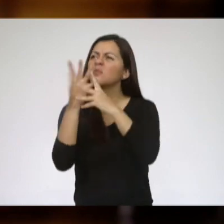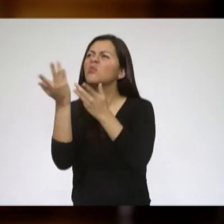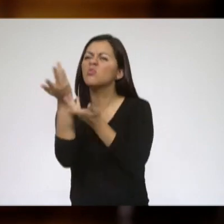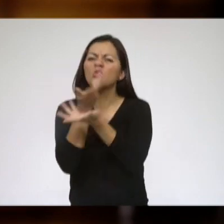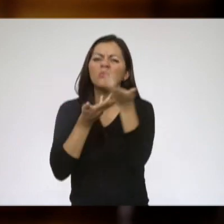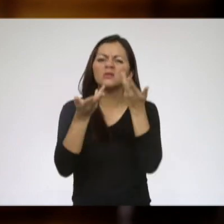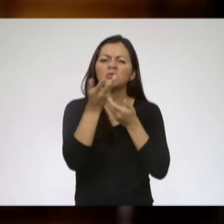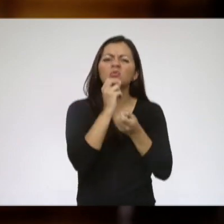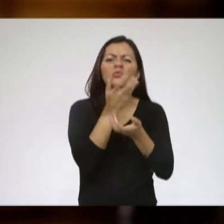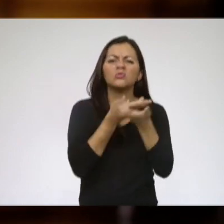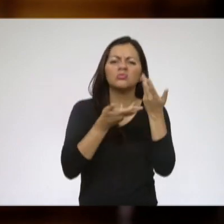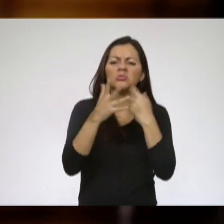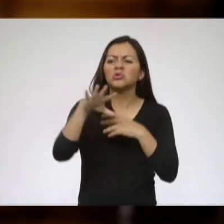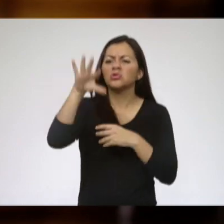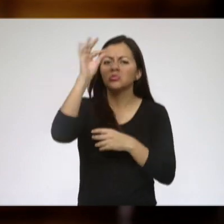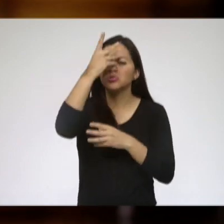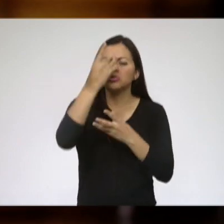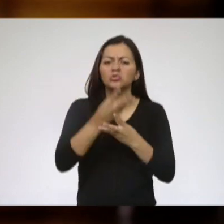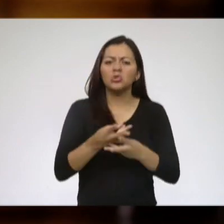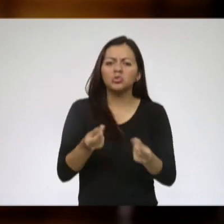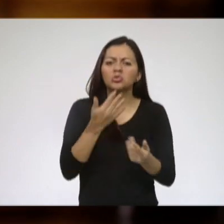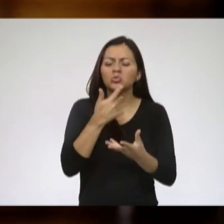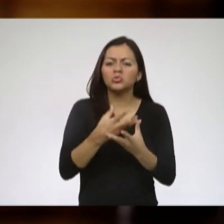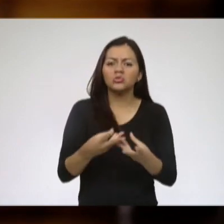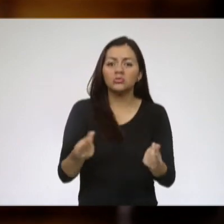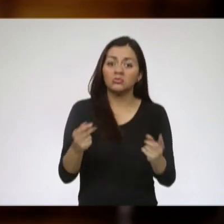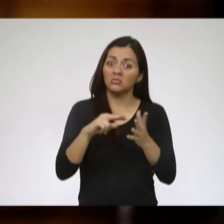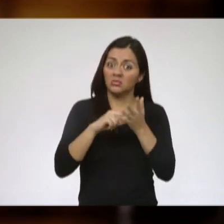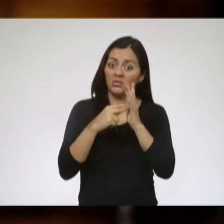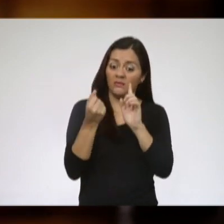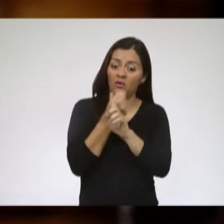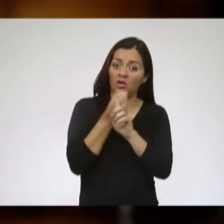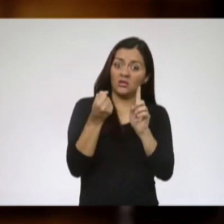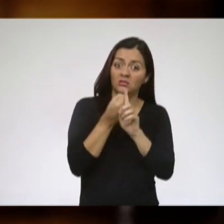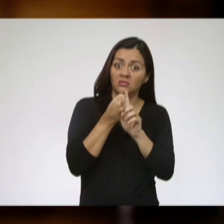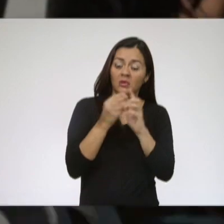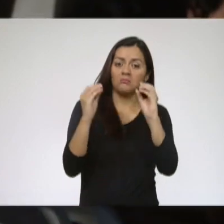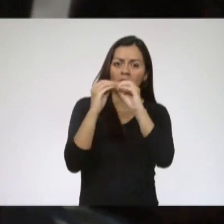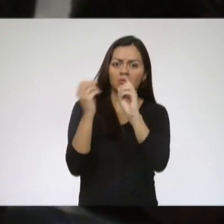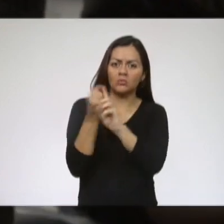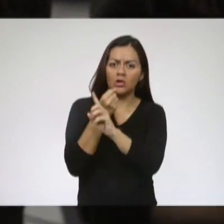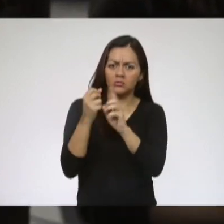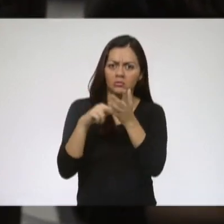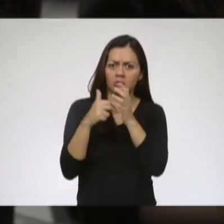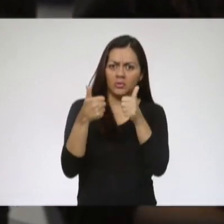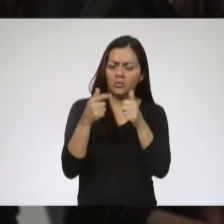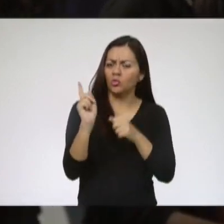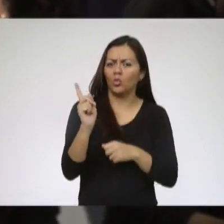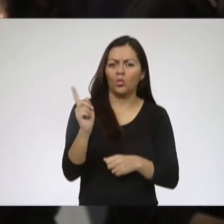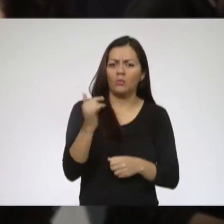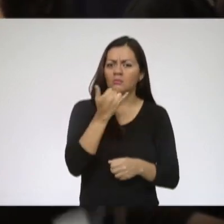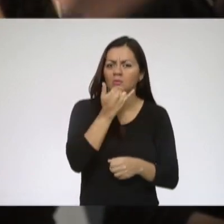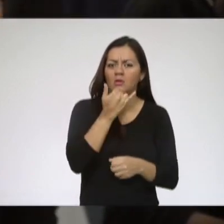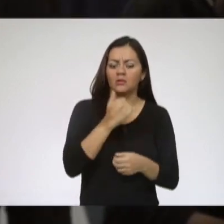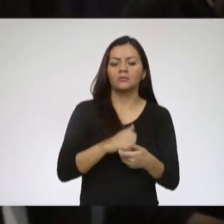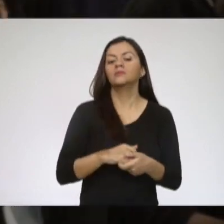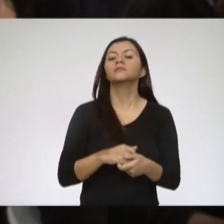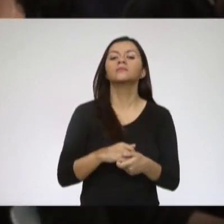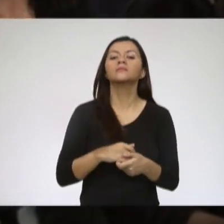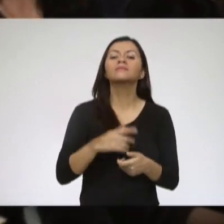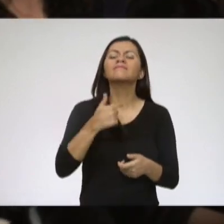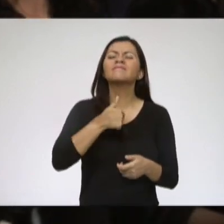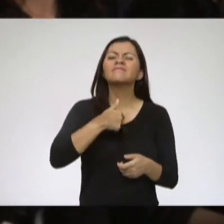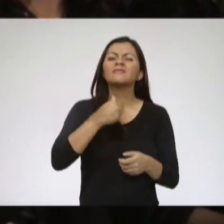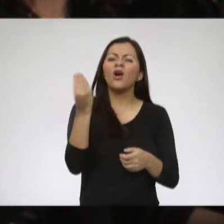conversaciones, en tomar soluciones. Porque la violencia solo genera más violencia. somos así por los adultos. ¿Por